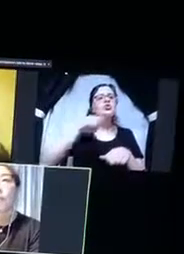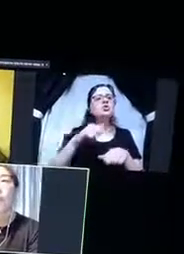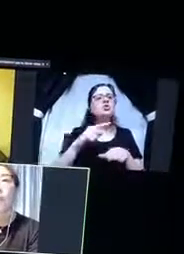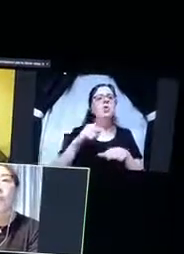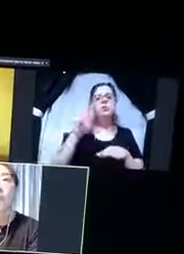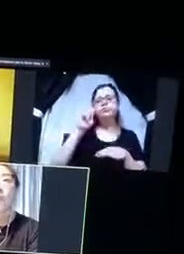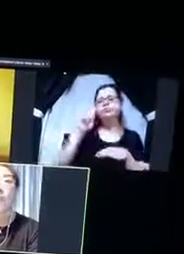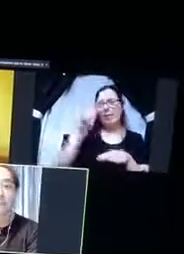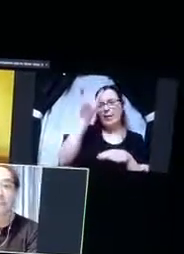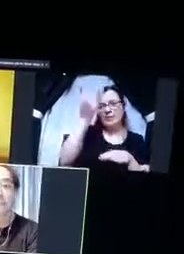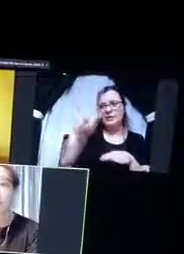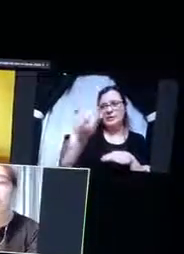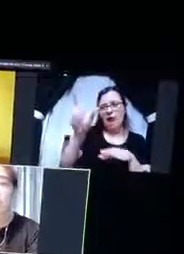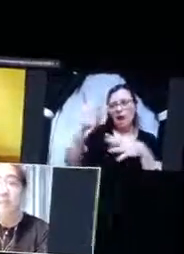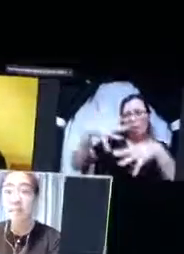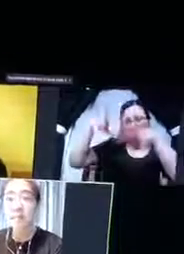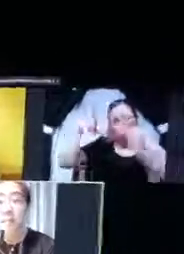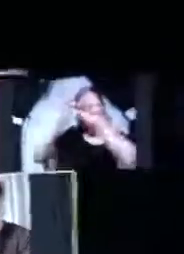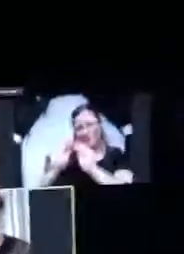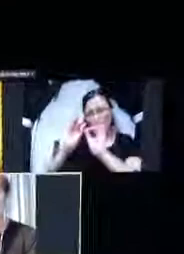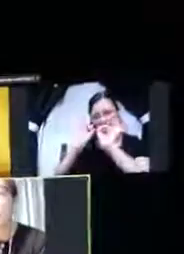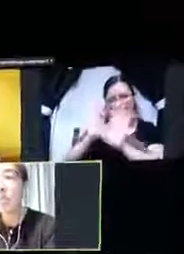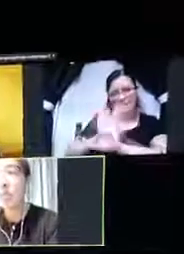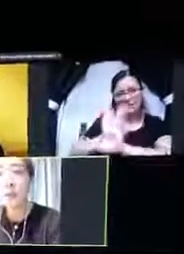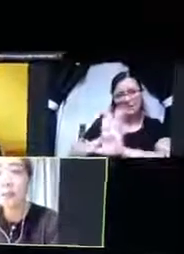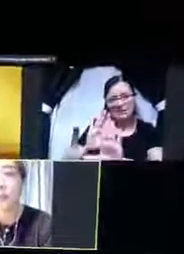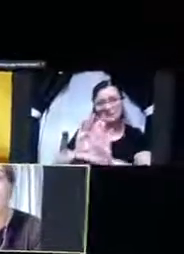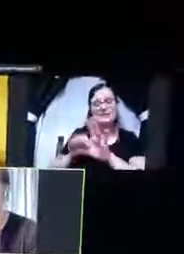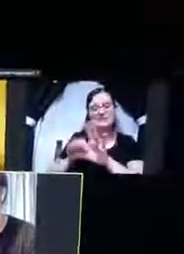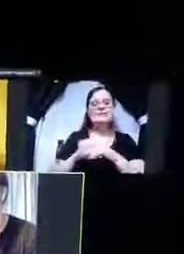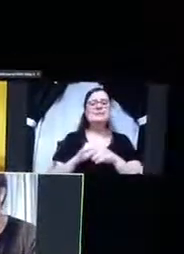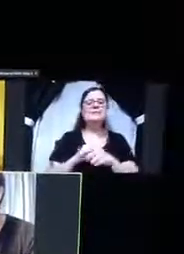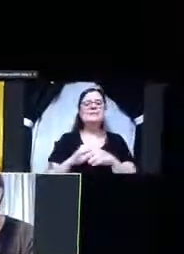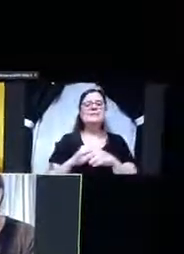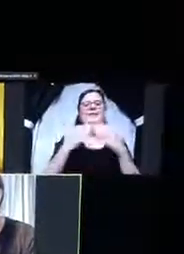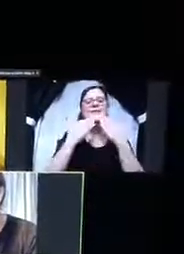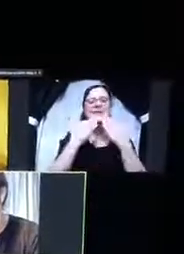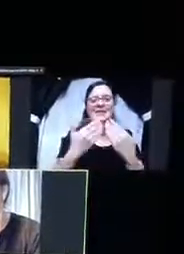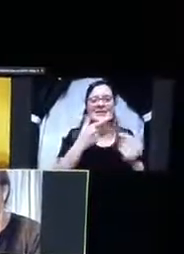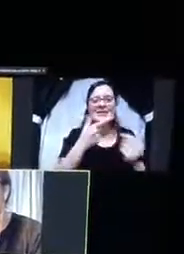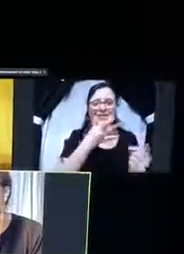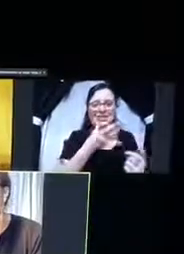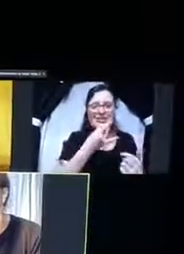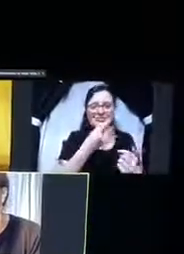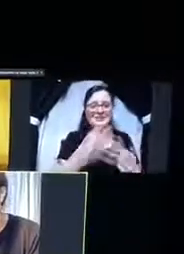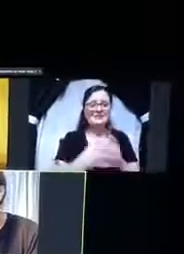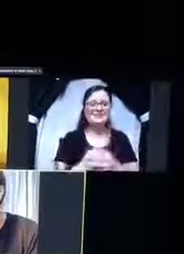transmitir, porque hay cosas que vienen muy asociadas. Así que bien, buenísimo, Georgie.